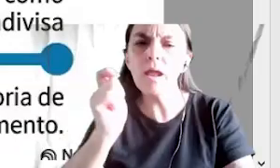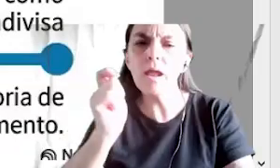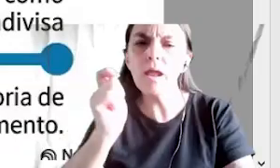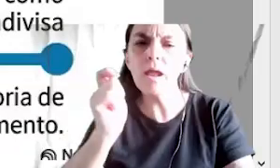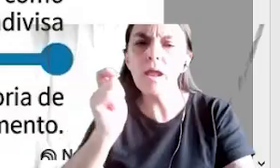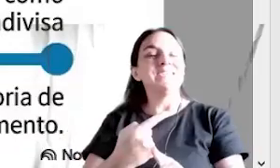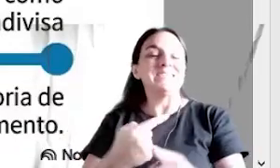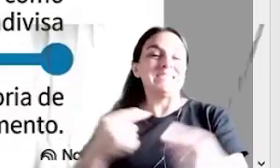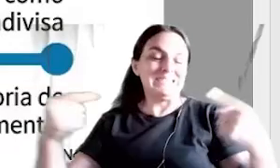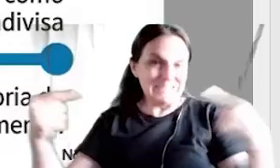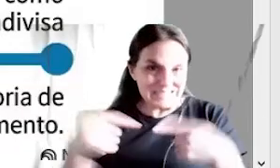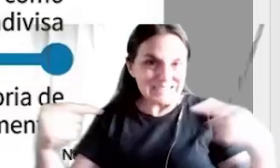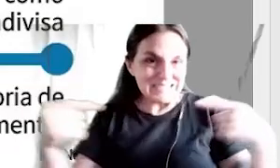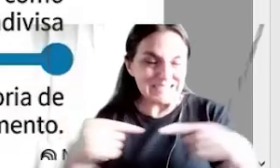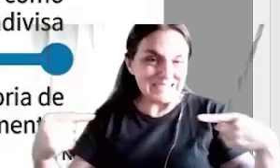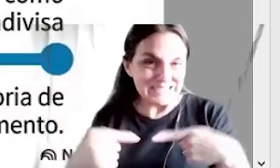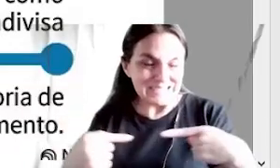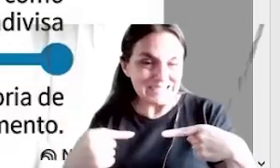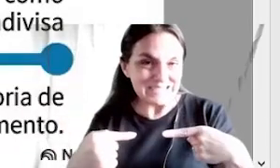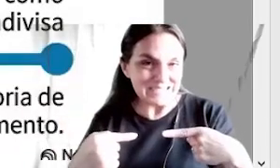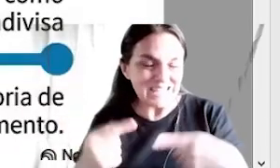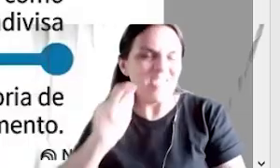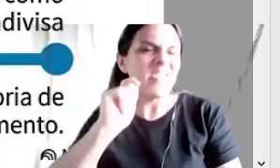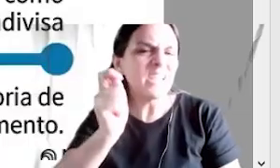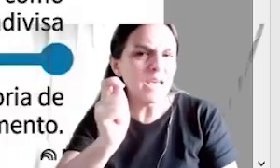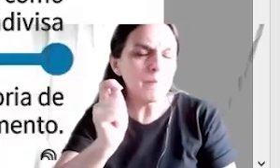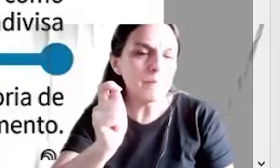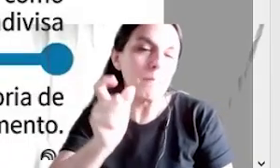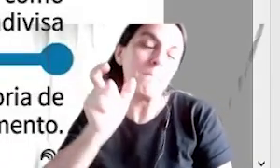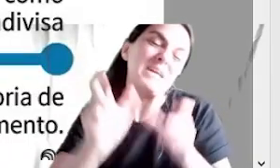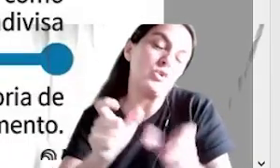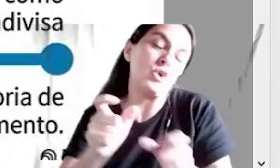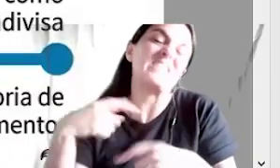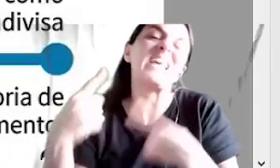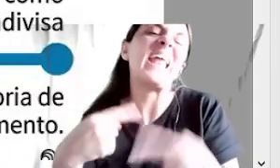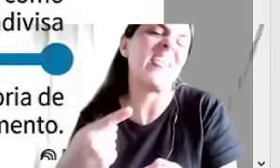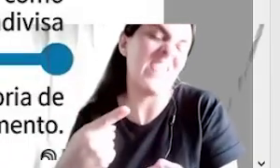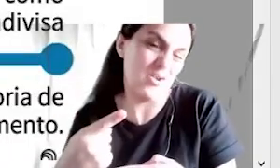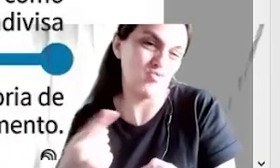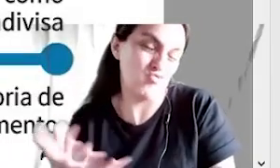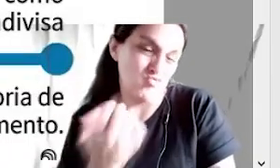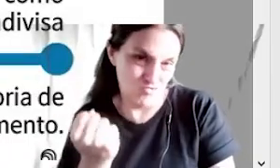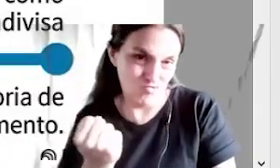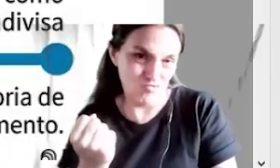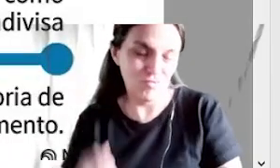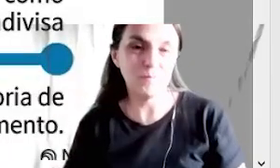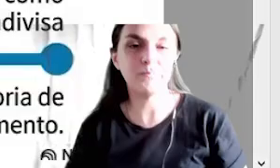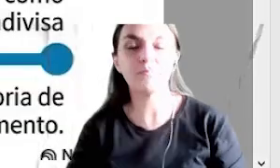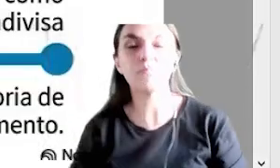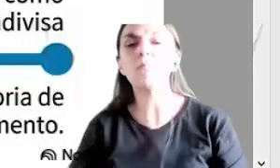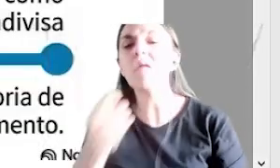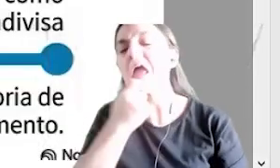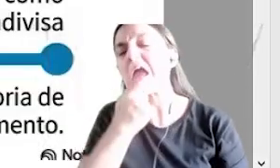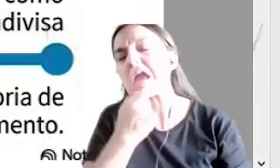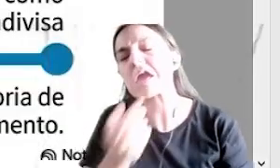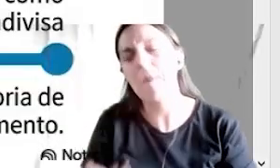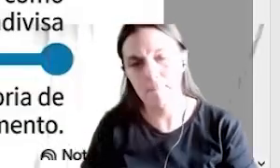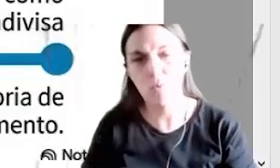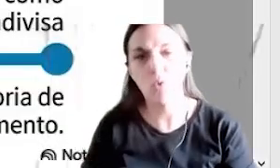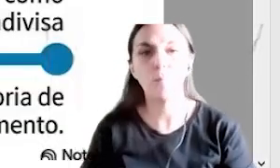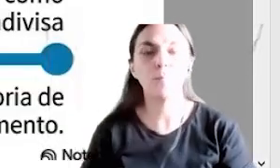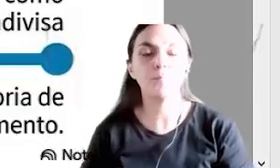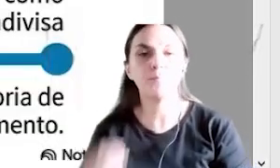bastantes controversias con quienes en principio serían los herederos. Le voy a dar un ejemplo que tal